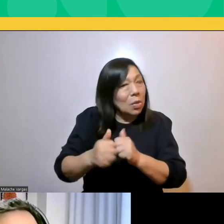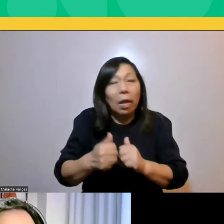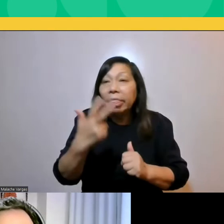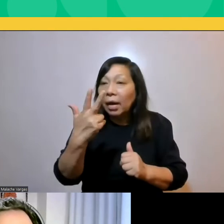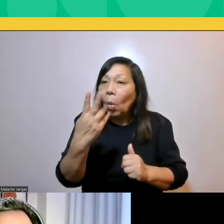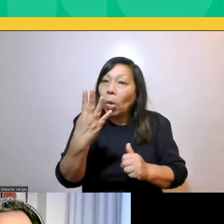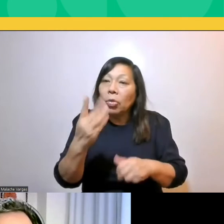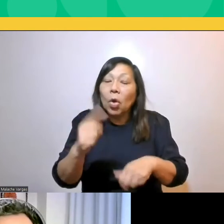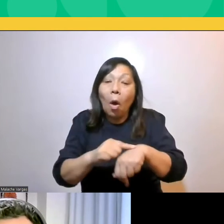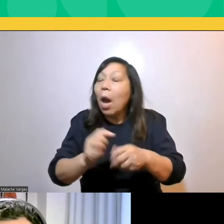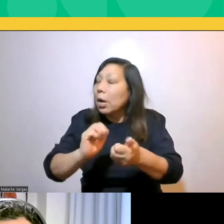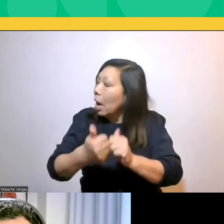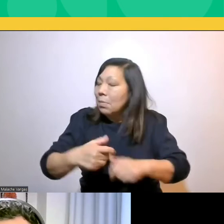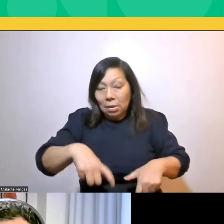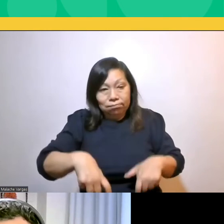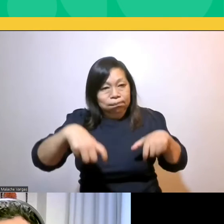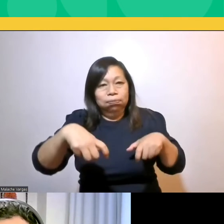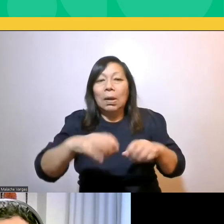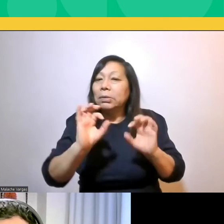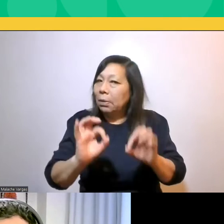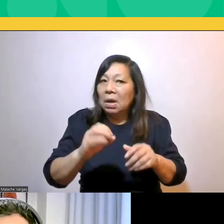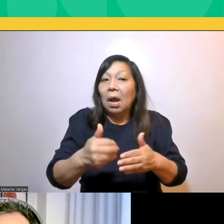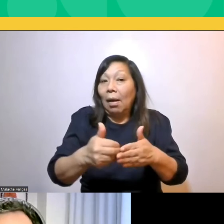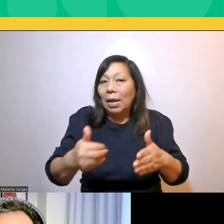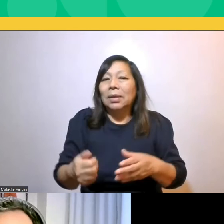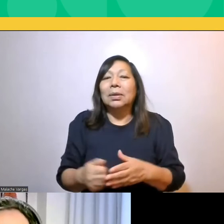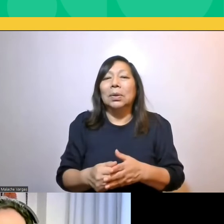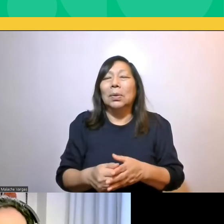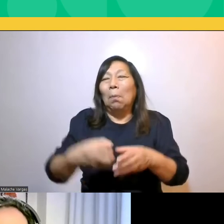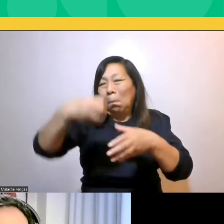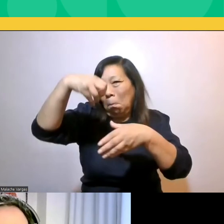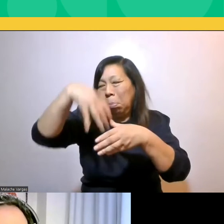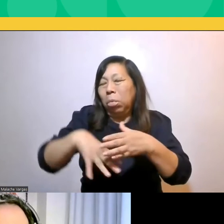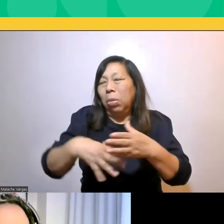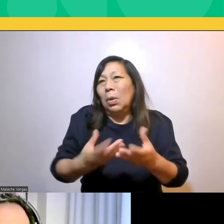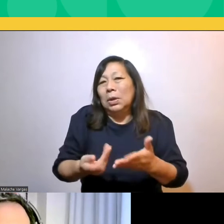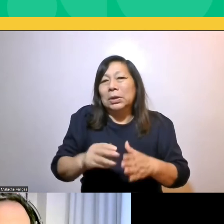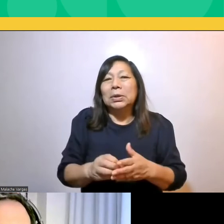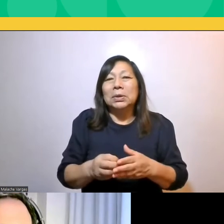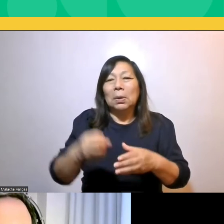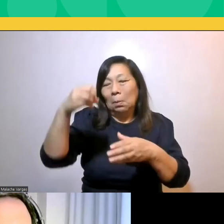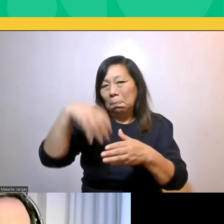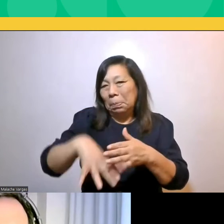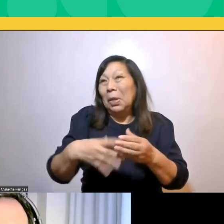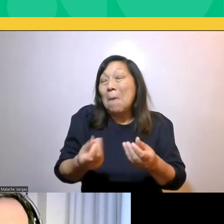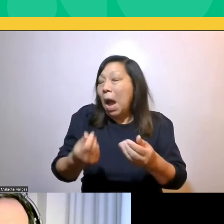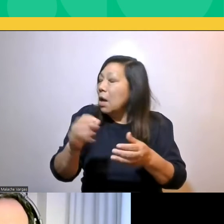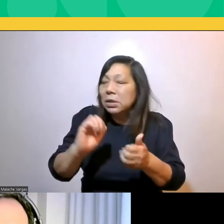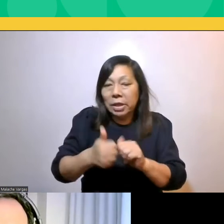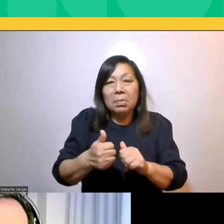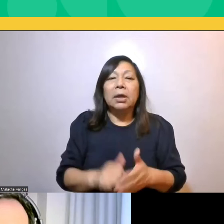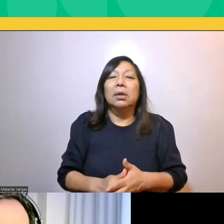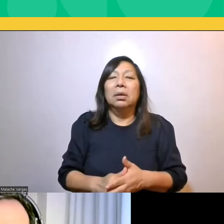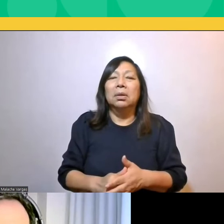horas es la recomendación. Antes, si es que se moja, si se moja mucho más, es que tienes un sangrado muy abundante. Pero eso, no esperar